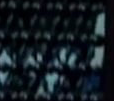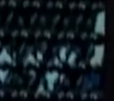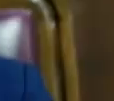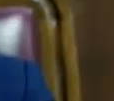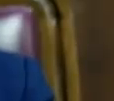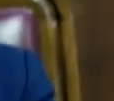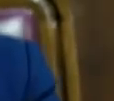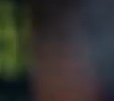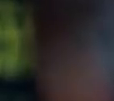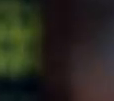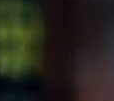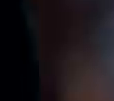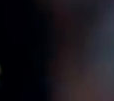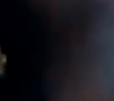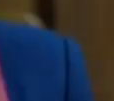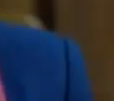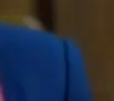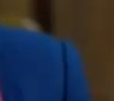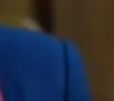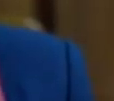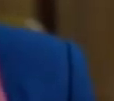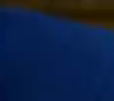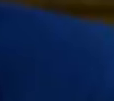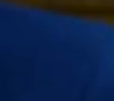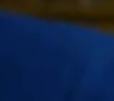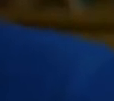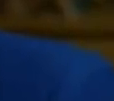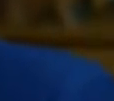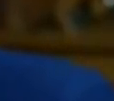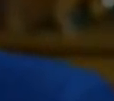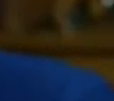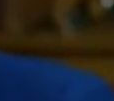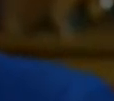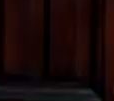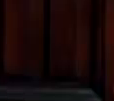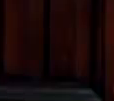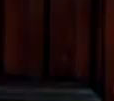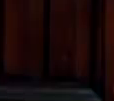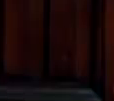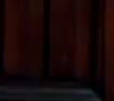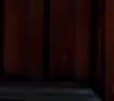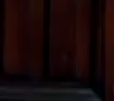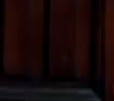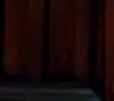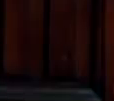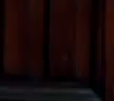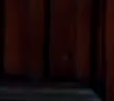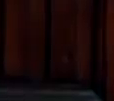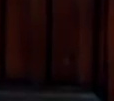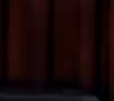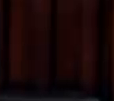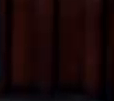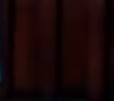Su señoría, el informe que solicitó. La huella no le pertenece a Nasiakara. ¿A quién pertenece